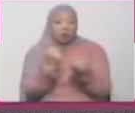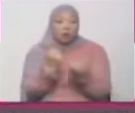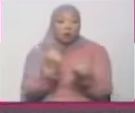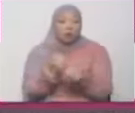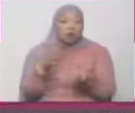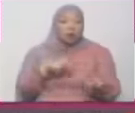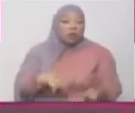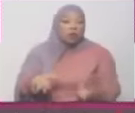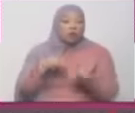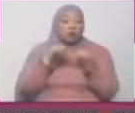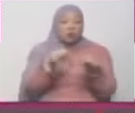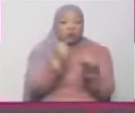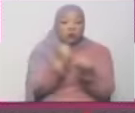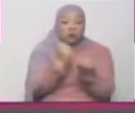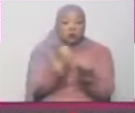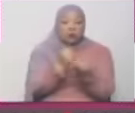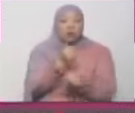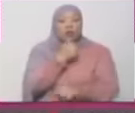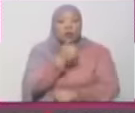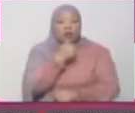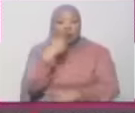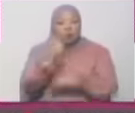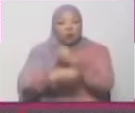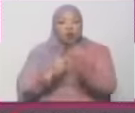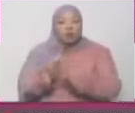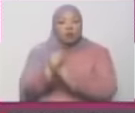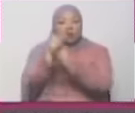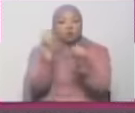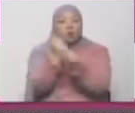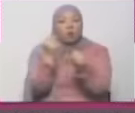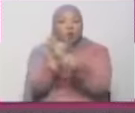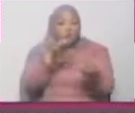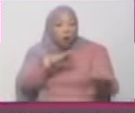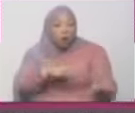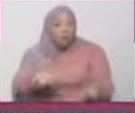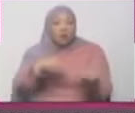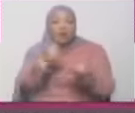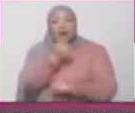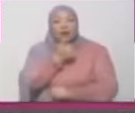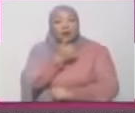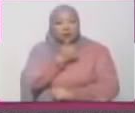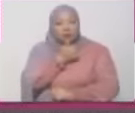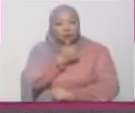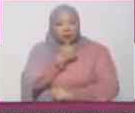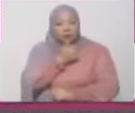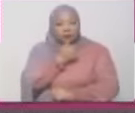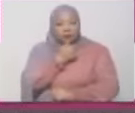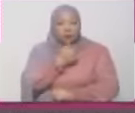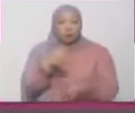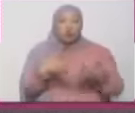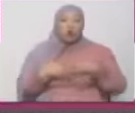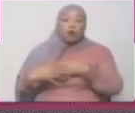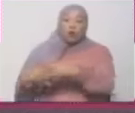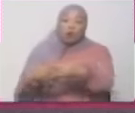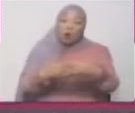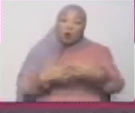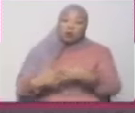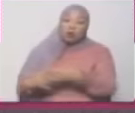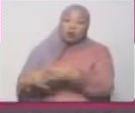conspiración permanente. ¿Y quién dirige y quién financia esa conspiración? ¿Quién? El Imperio